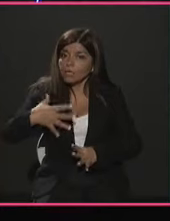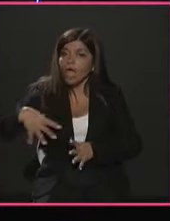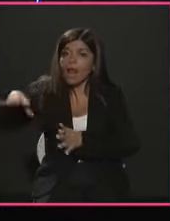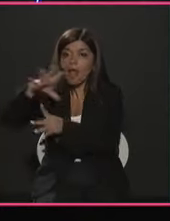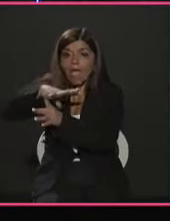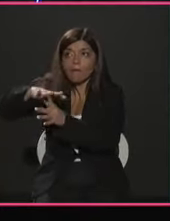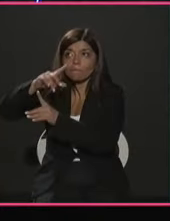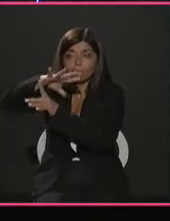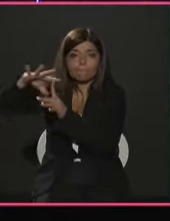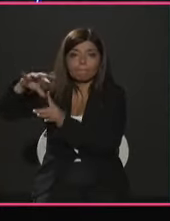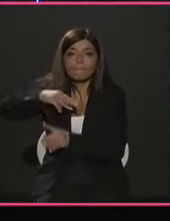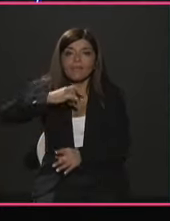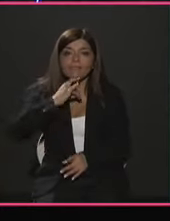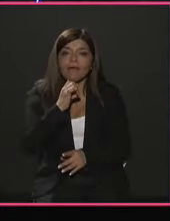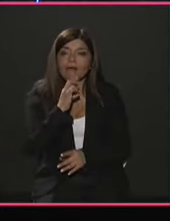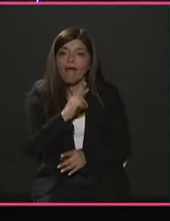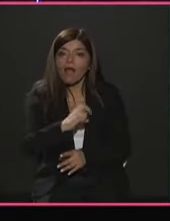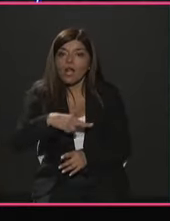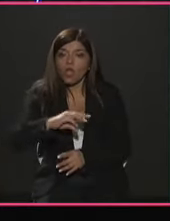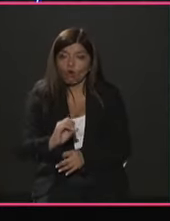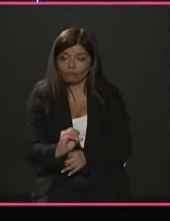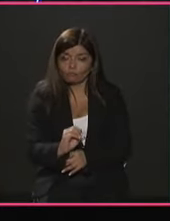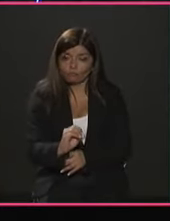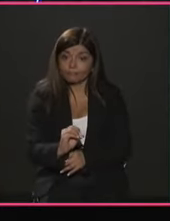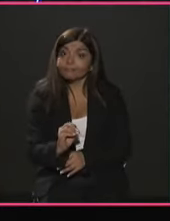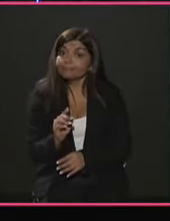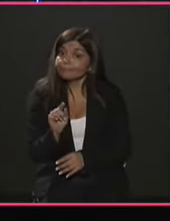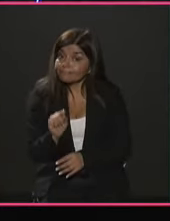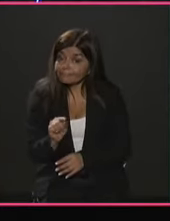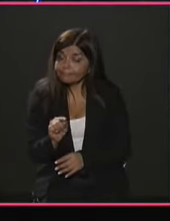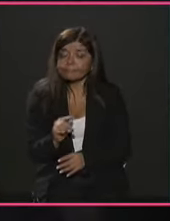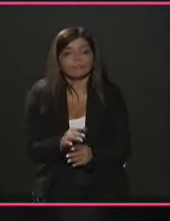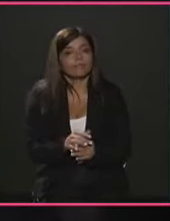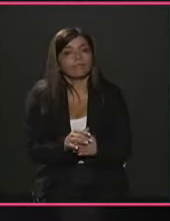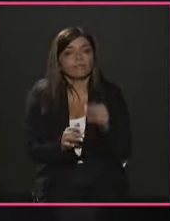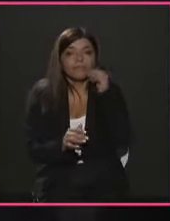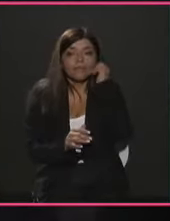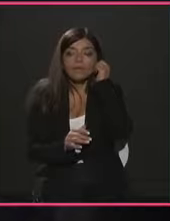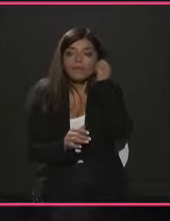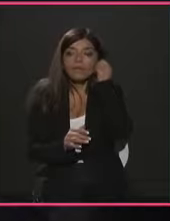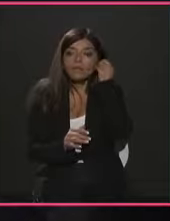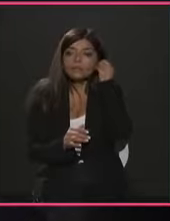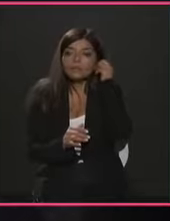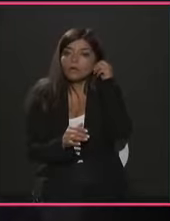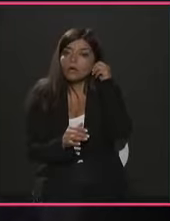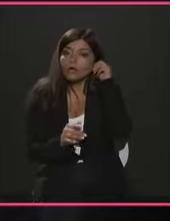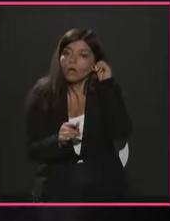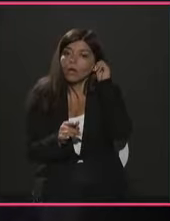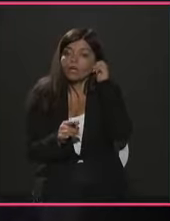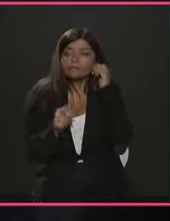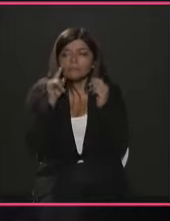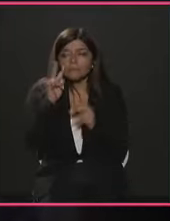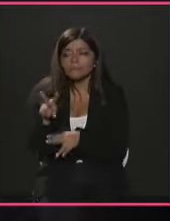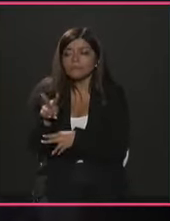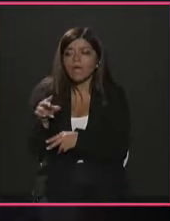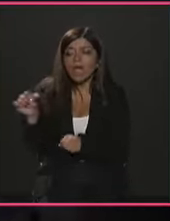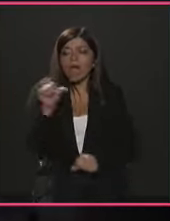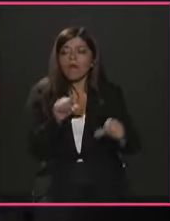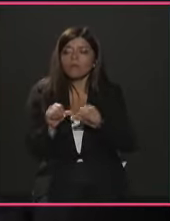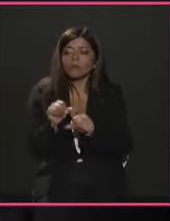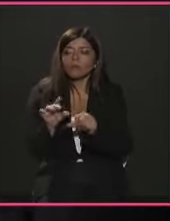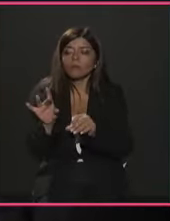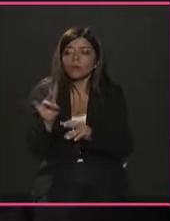del Mediterráneo se califica el cuenca del Mediterráneo como un laboratorio para el cambio